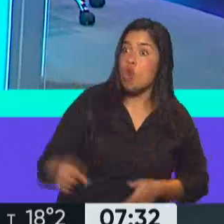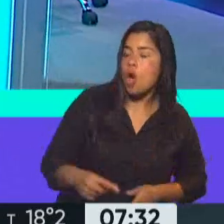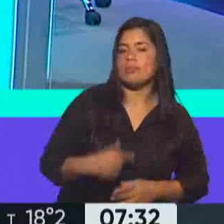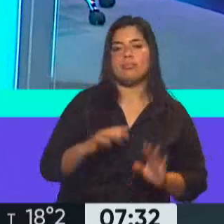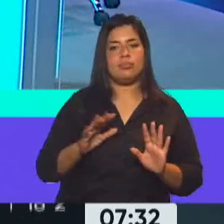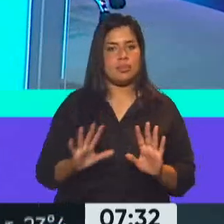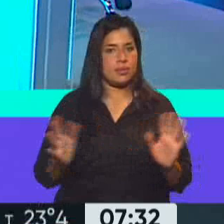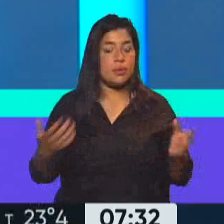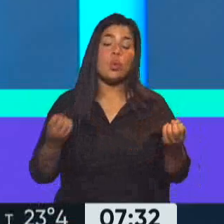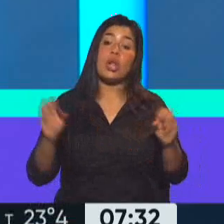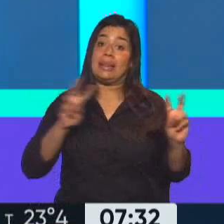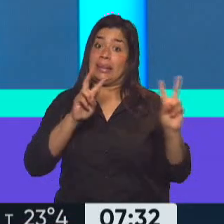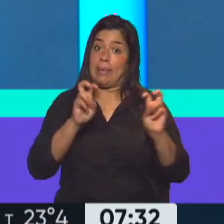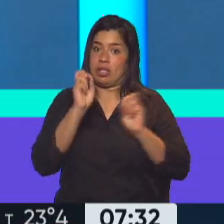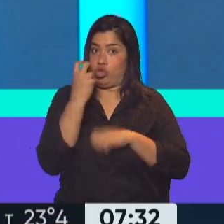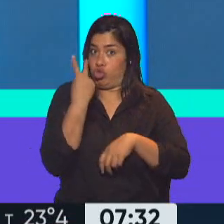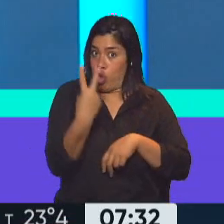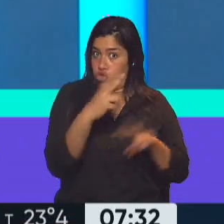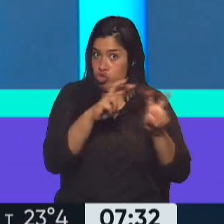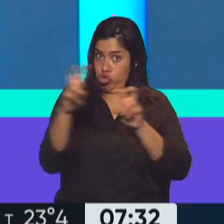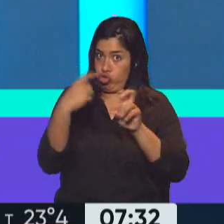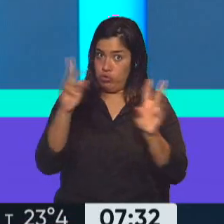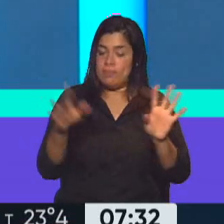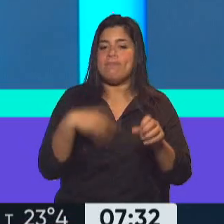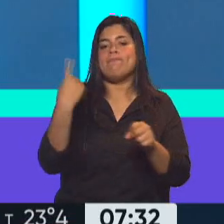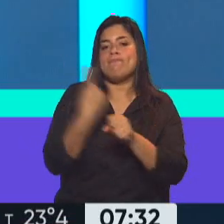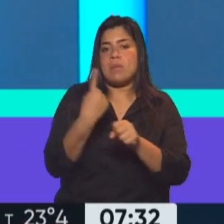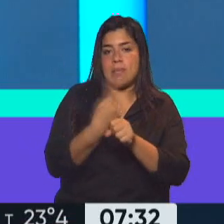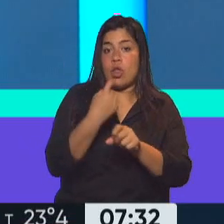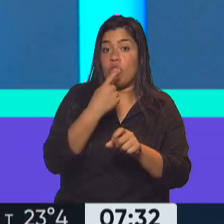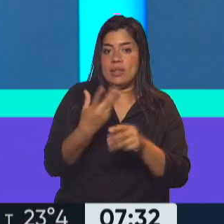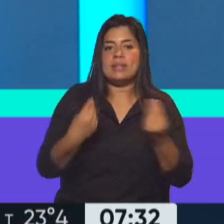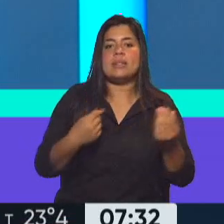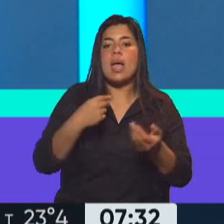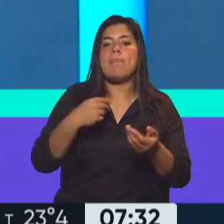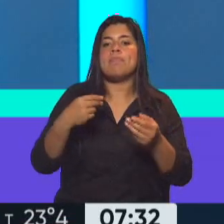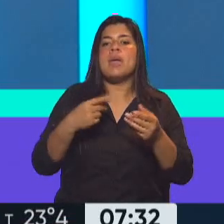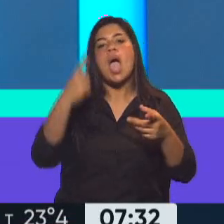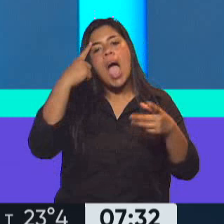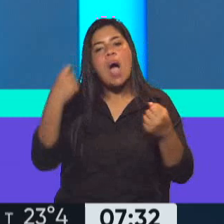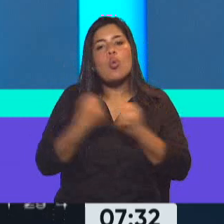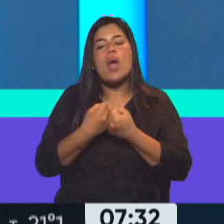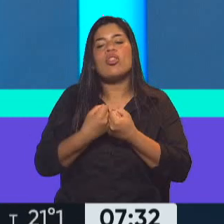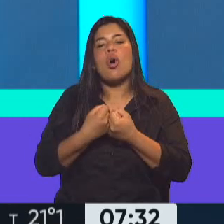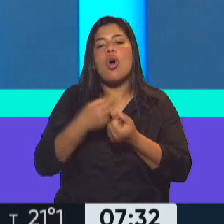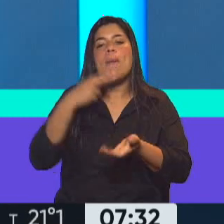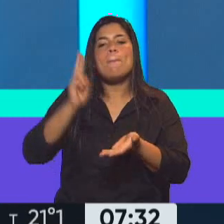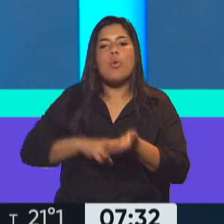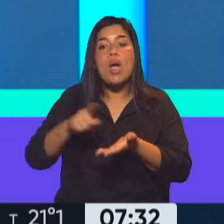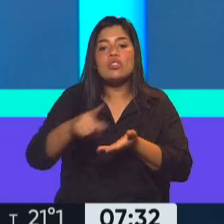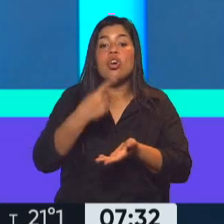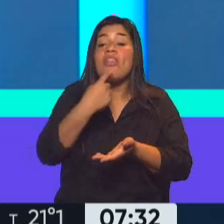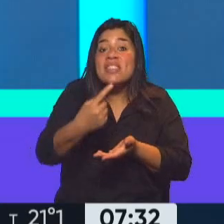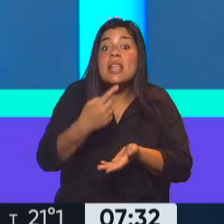para aclarar. Por un lado, el consenso fiscal no establece obligatoriamente para las provincias un aumento de impuestos.